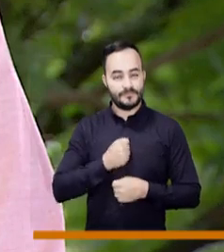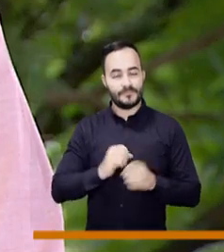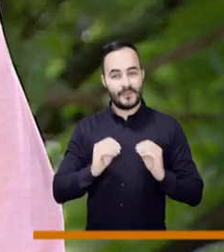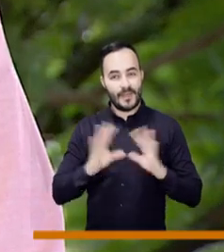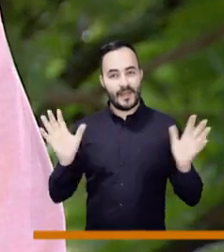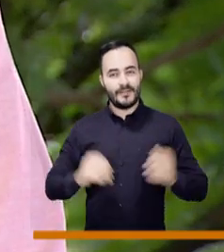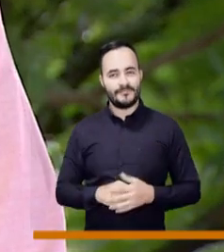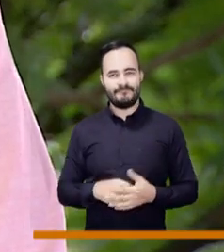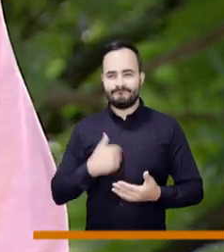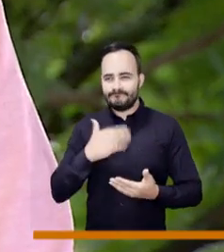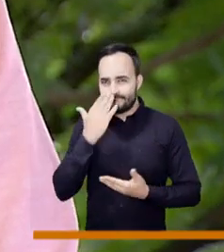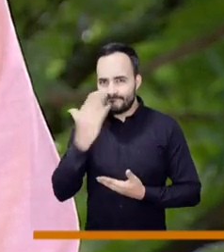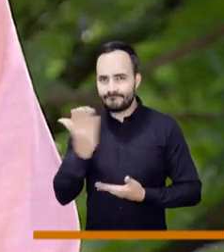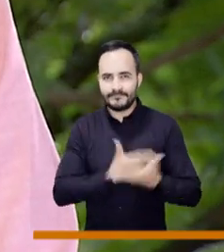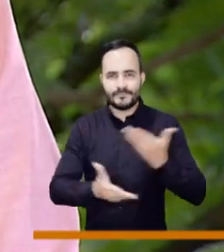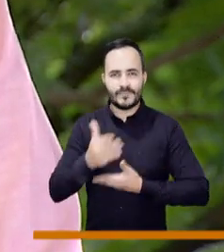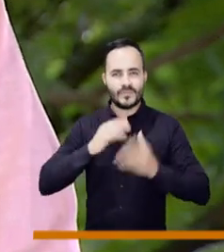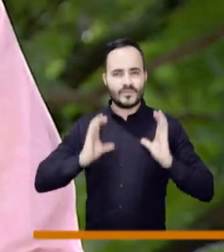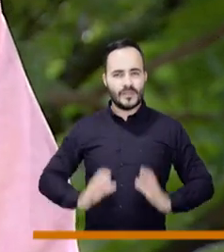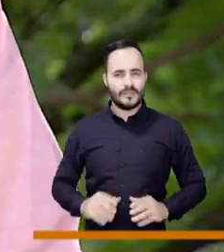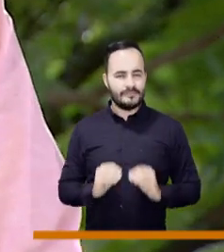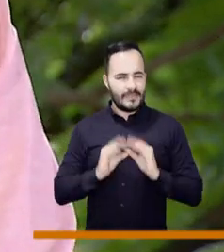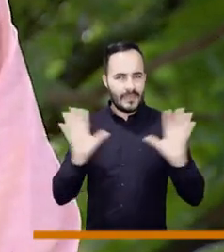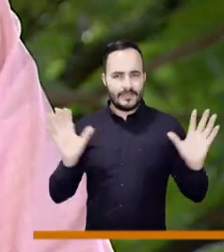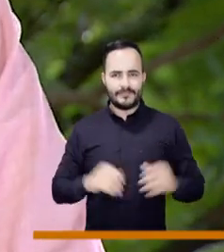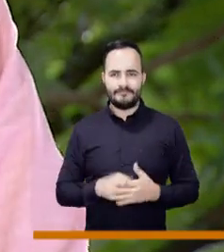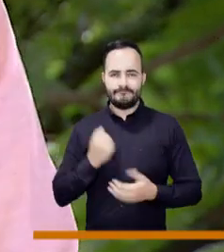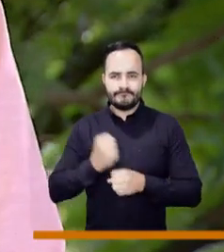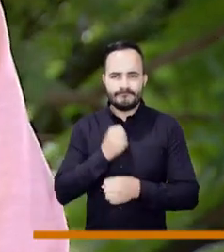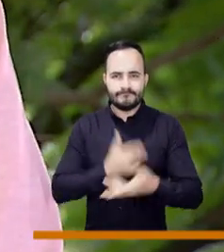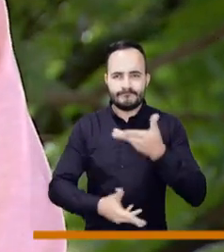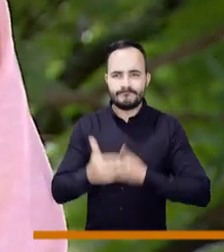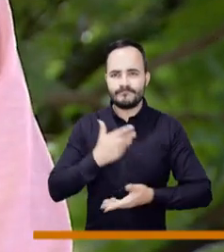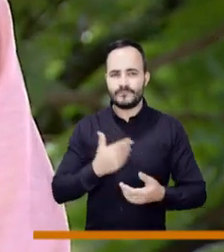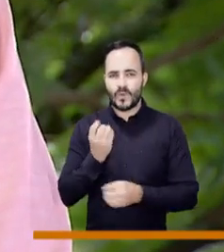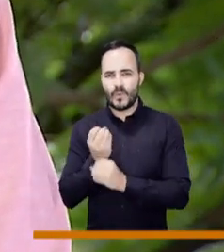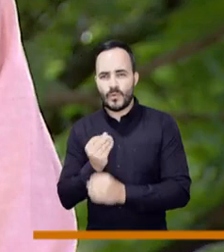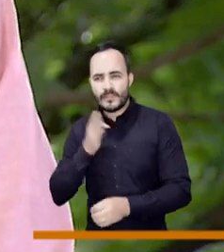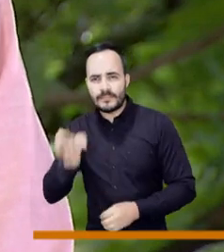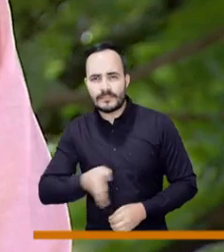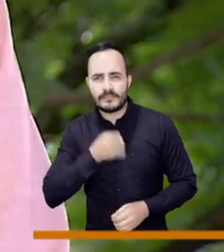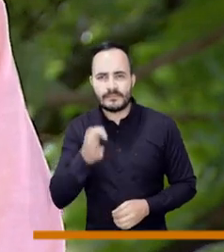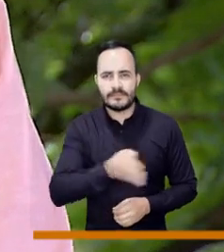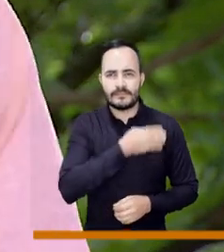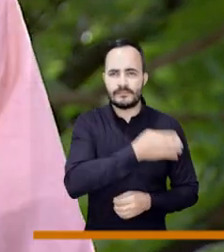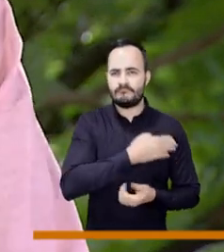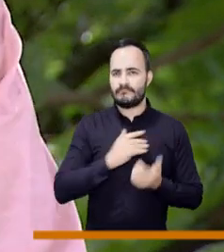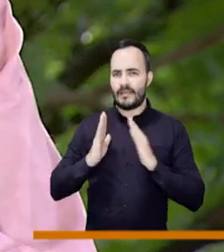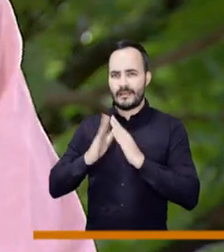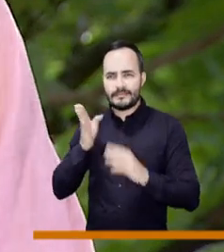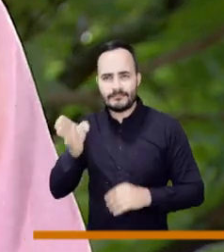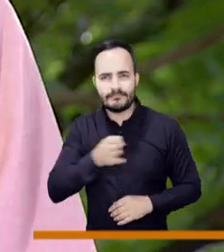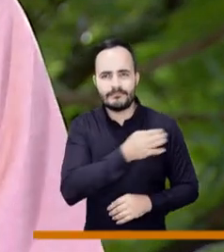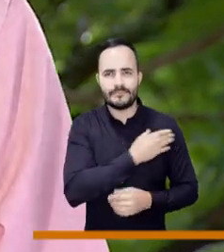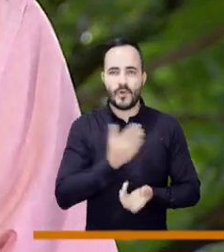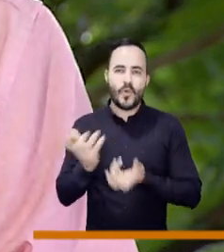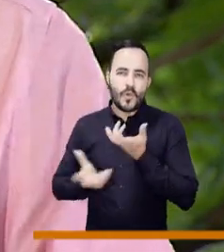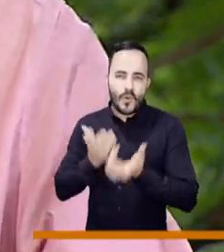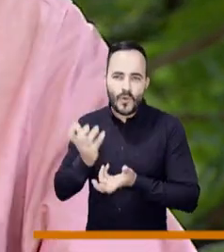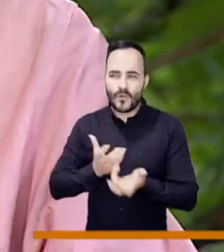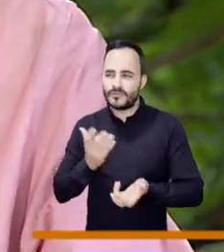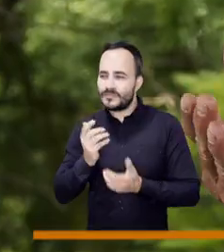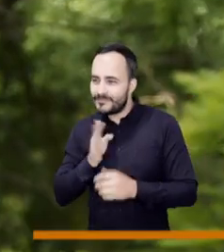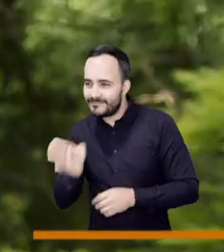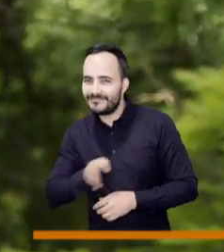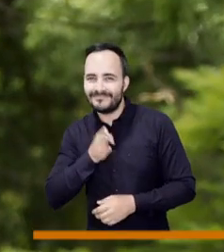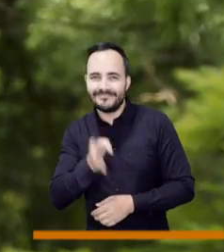cara a la comunidad, visitando el territorio, haciendo presencia en las comunas, de casa en casa, de cocina en cocina,